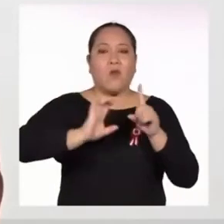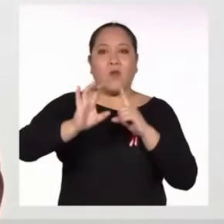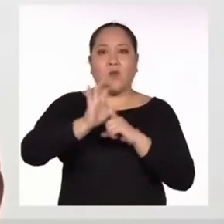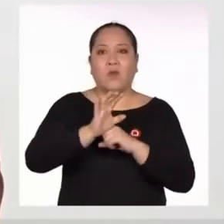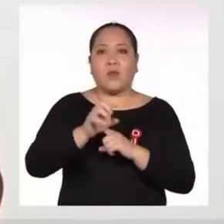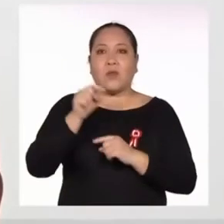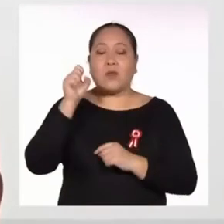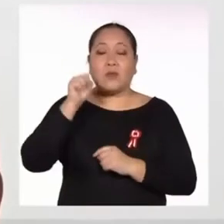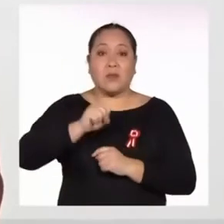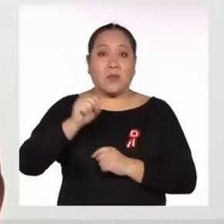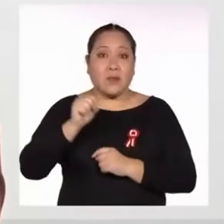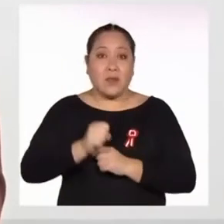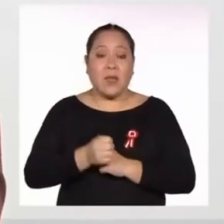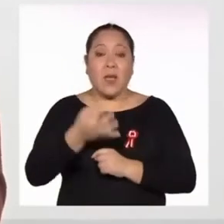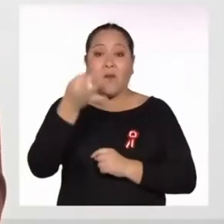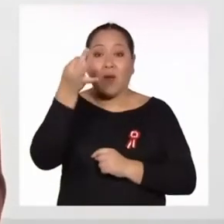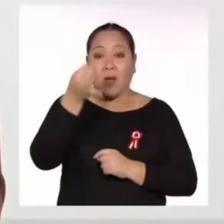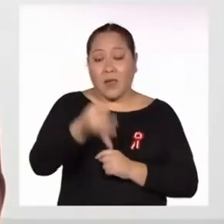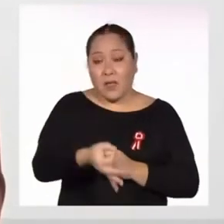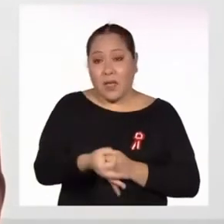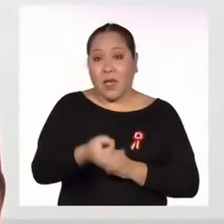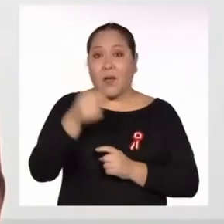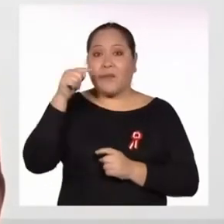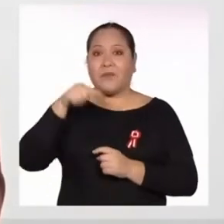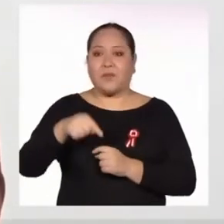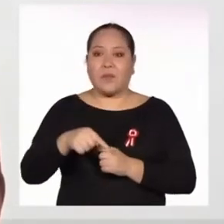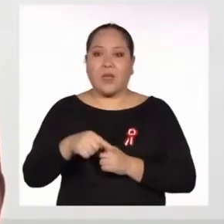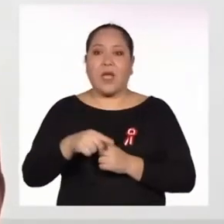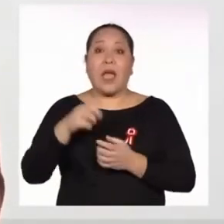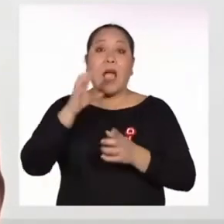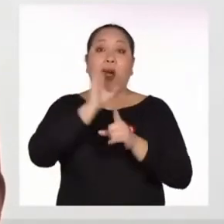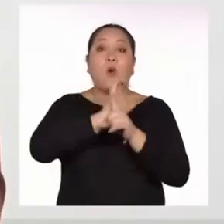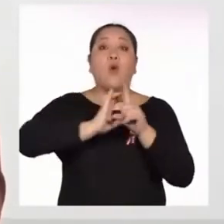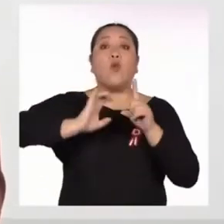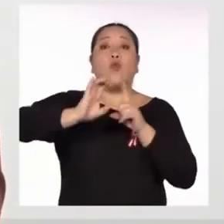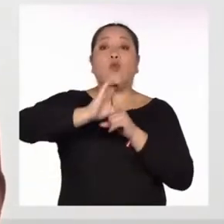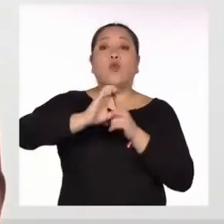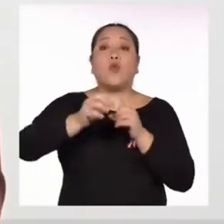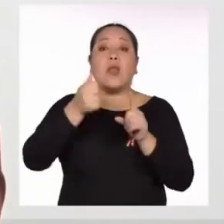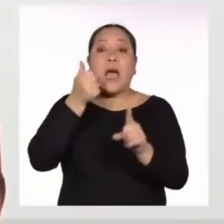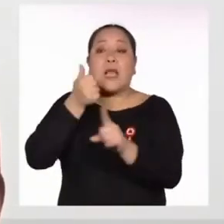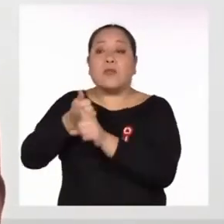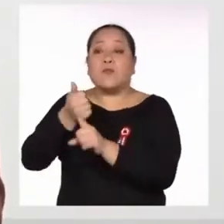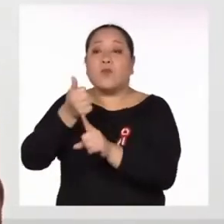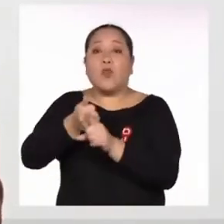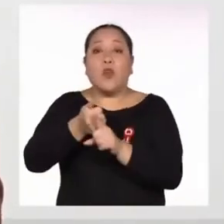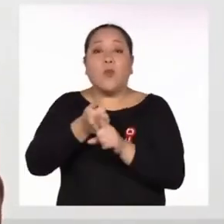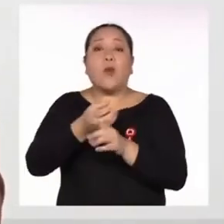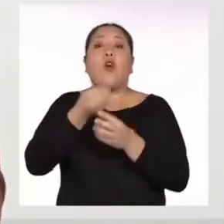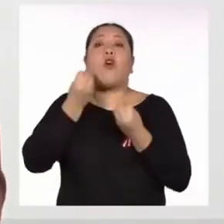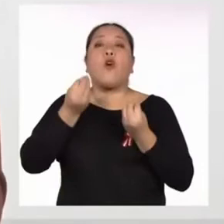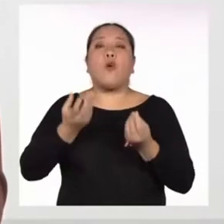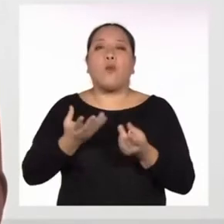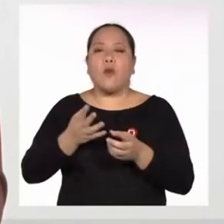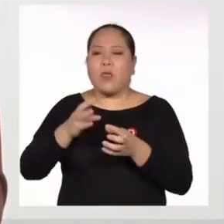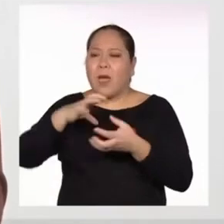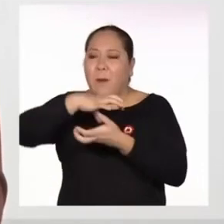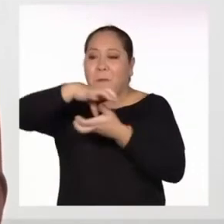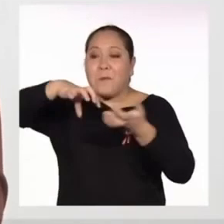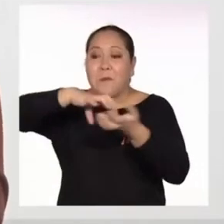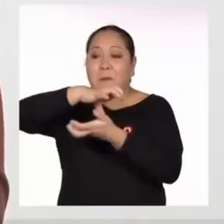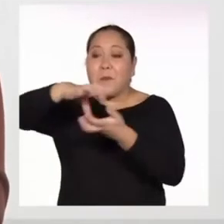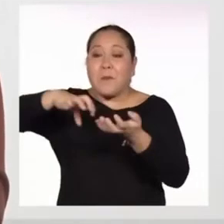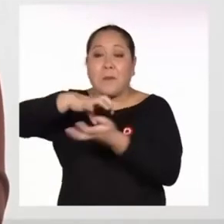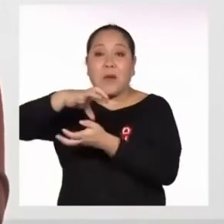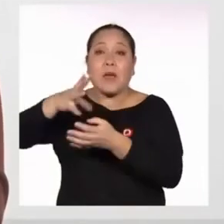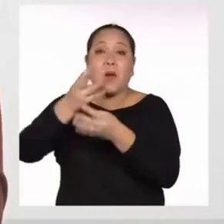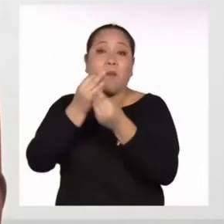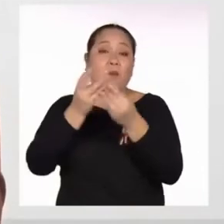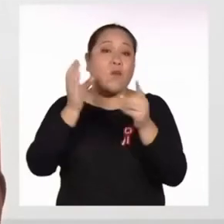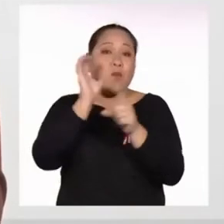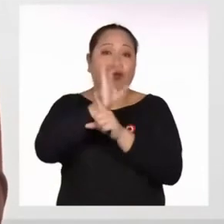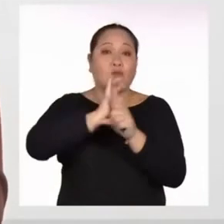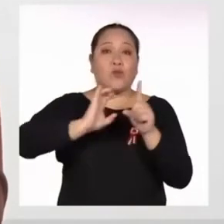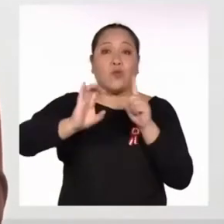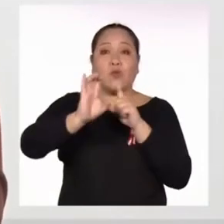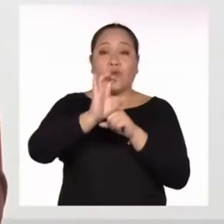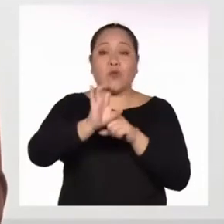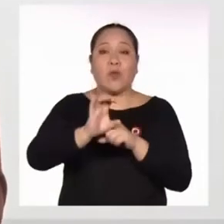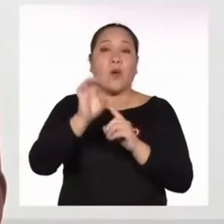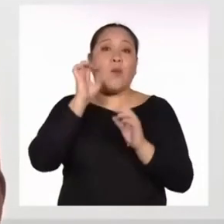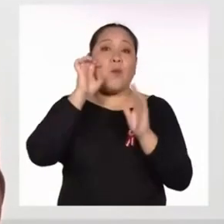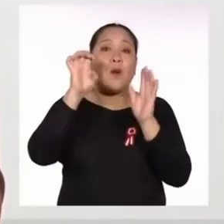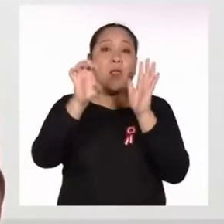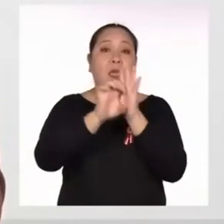viene formando a partir del mestizaje de la mezcla de muchas culturas como por ejemplo la